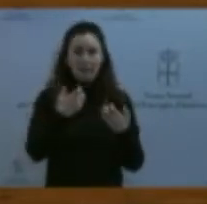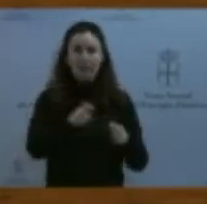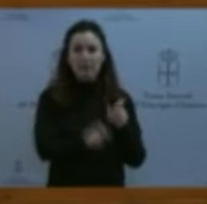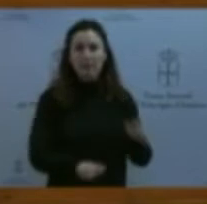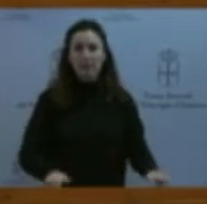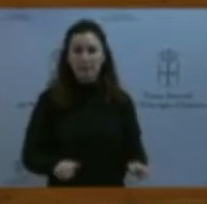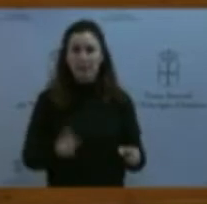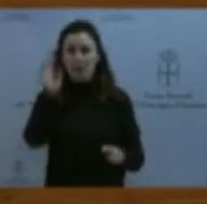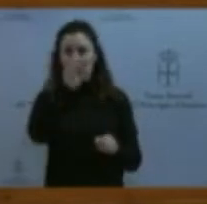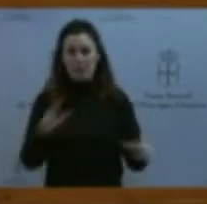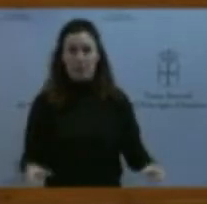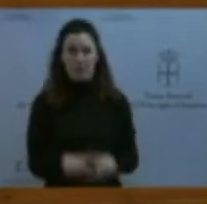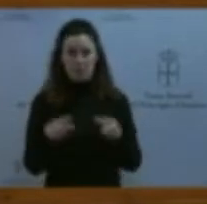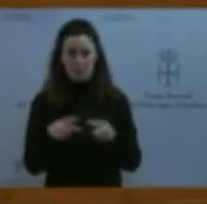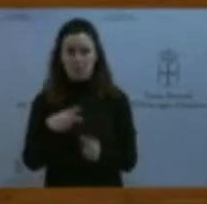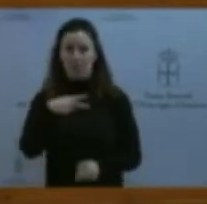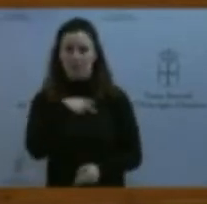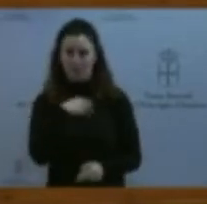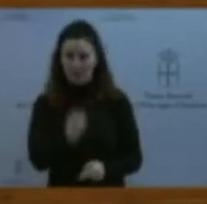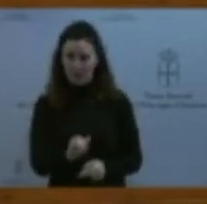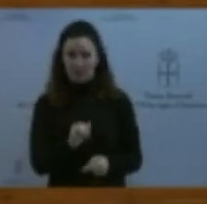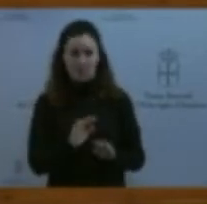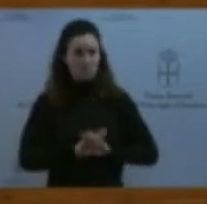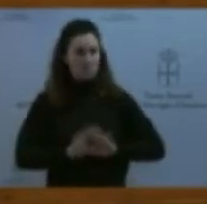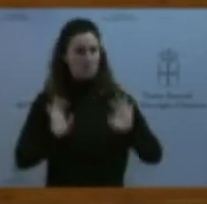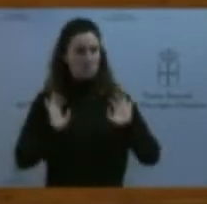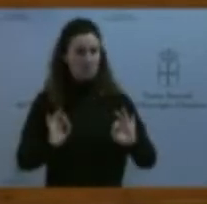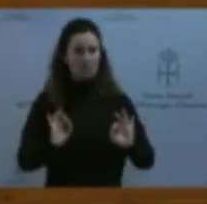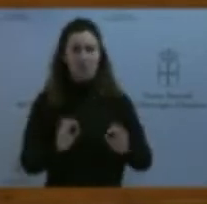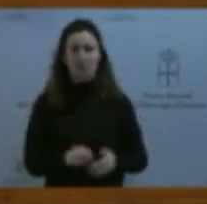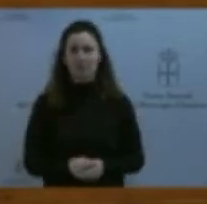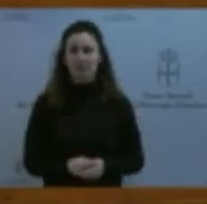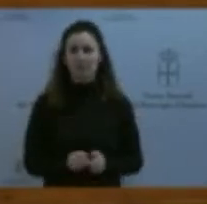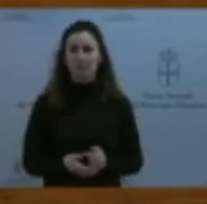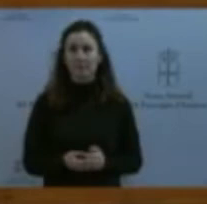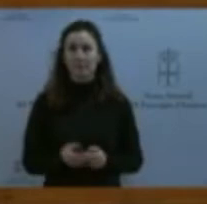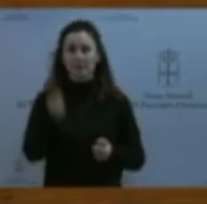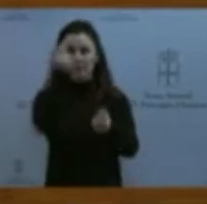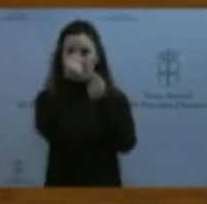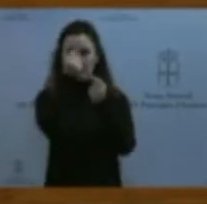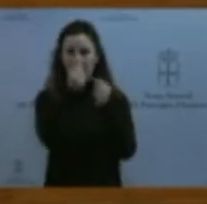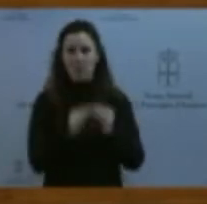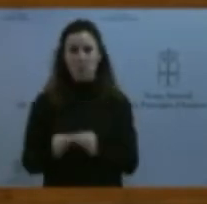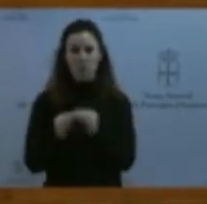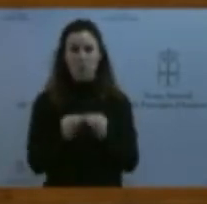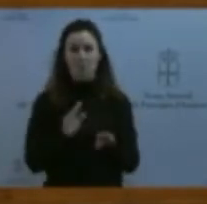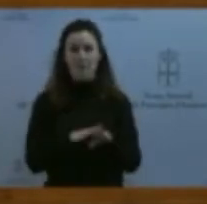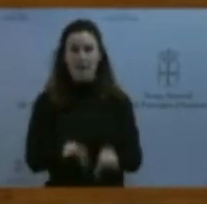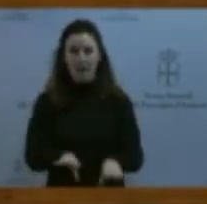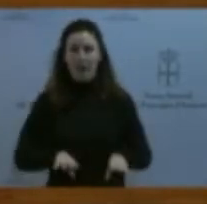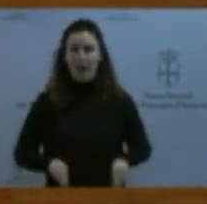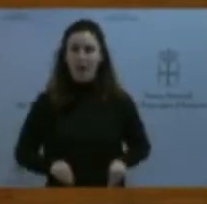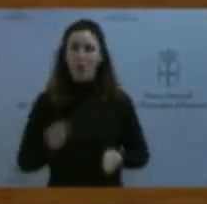está. Naturalmente, con los criterios comunes de admisión o exclusión y con las